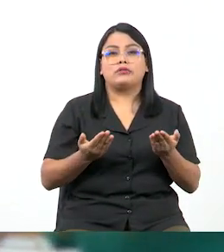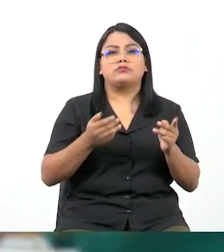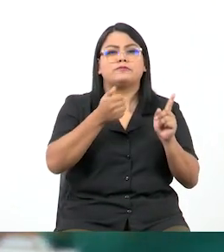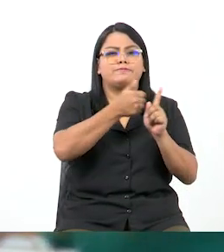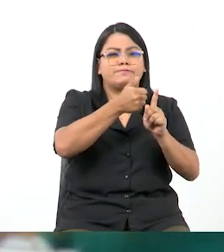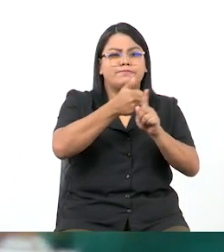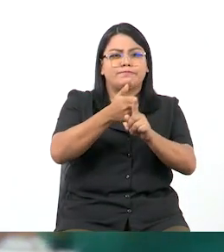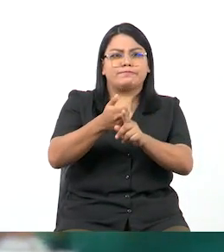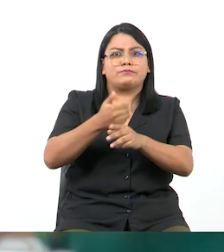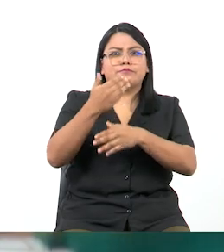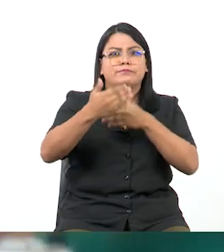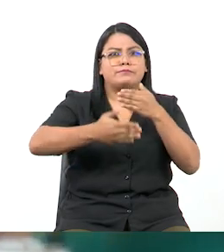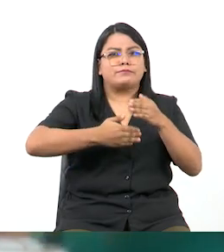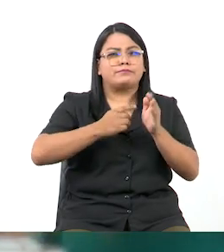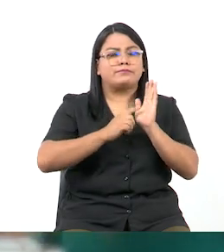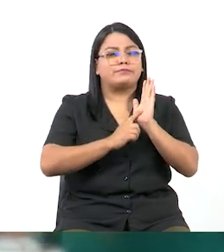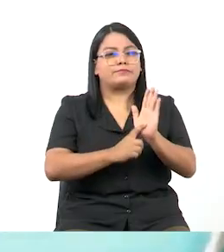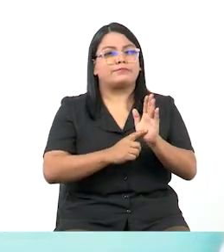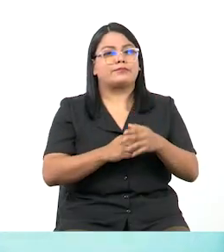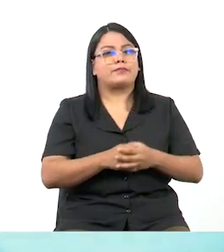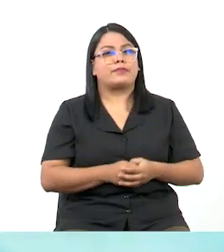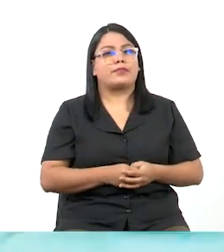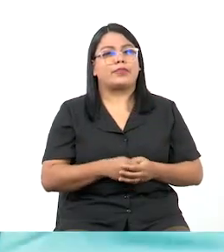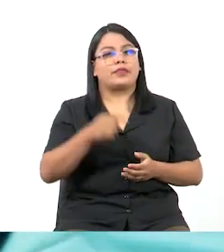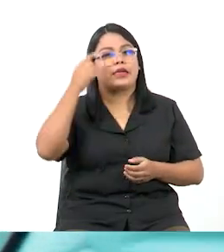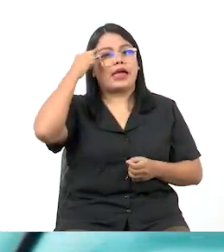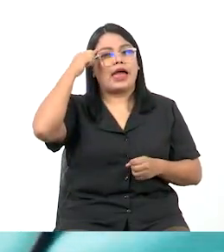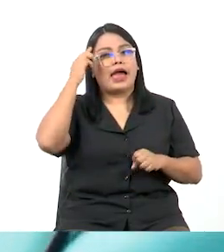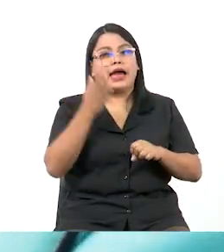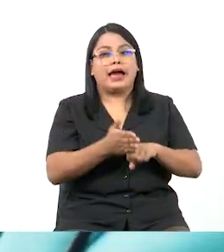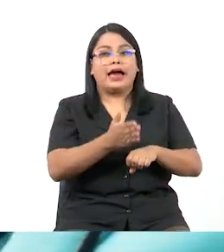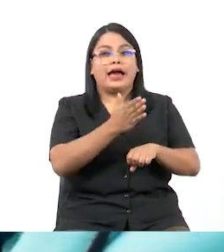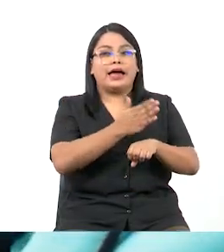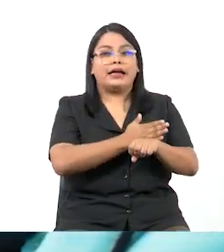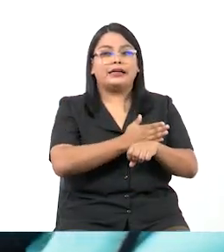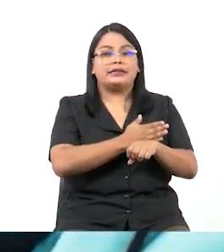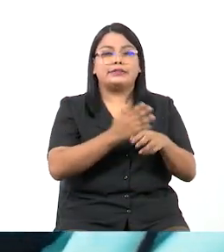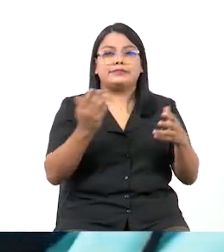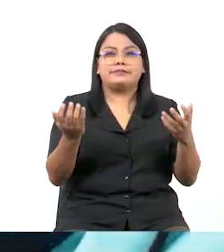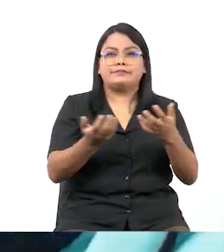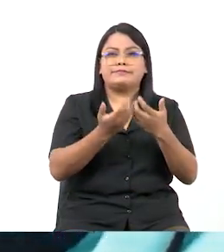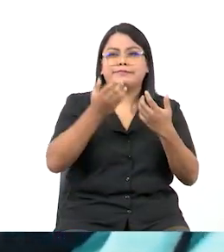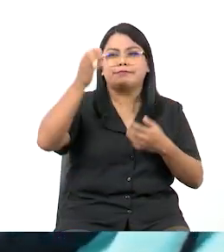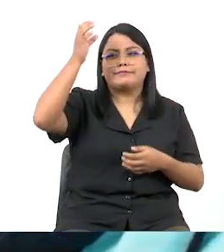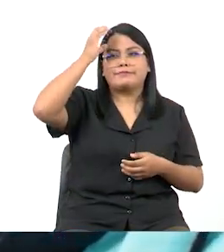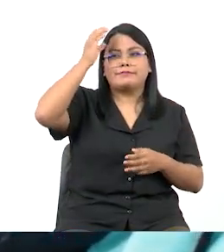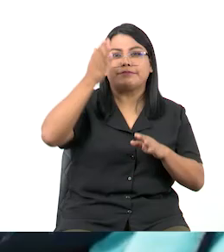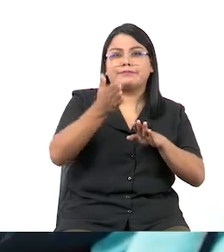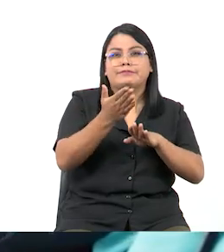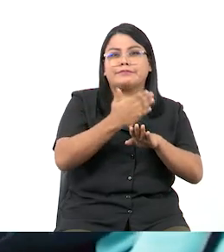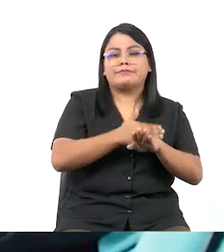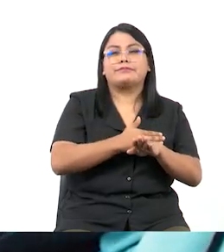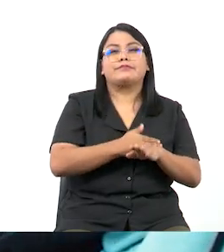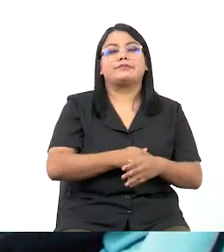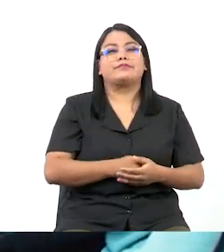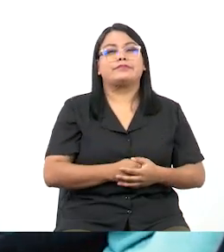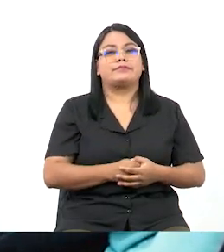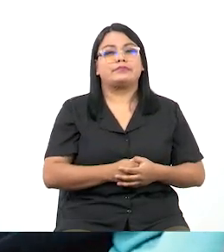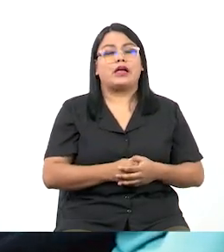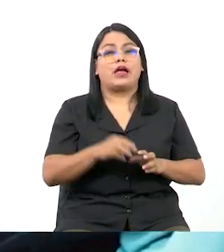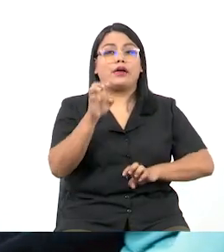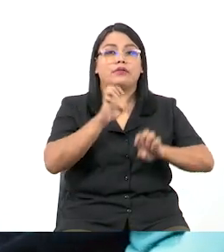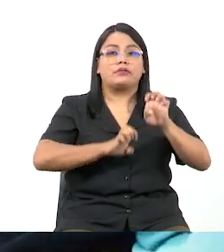realizar en cada una de las etapas son las siguientes. Anticipación. Explorar conocimientos previos del